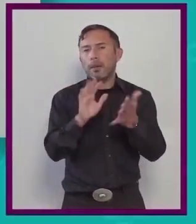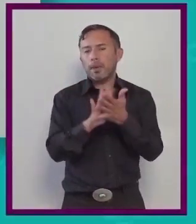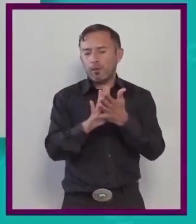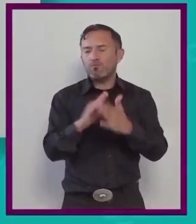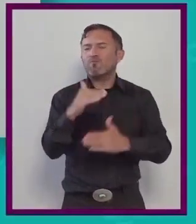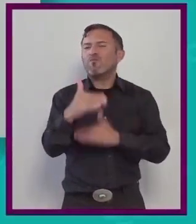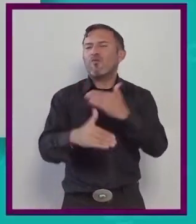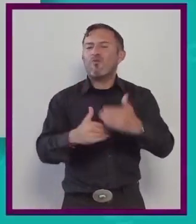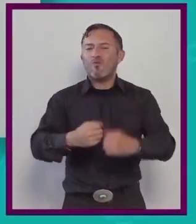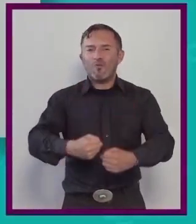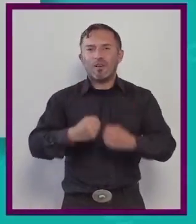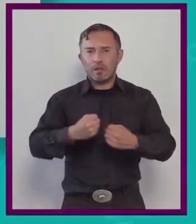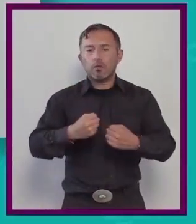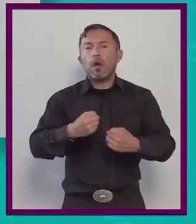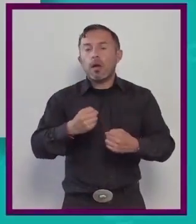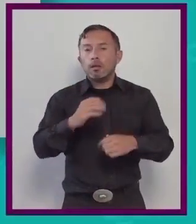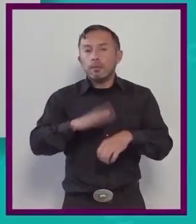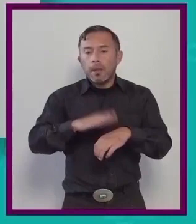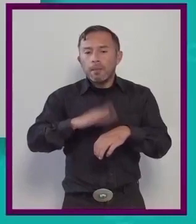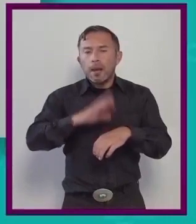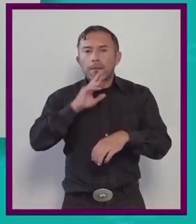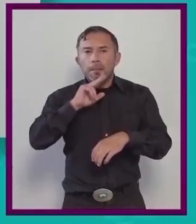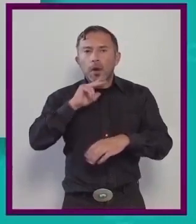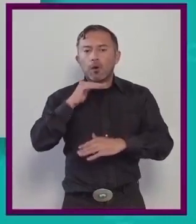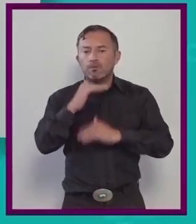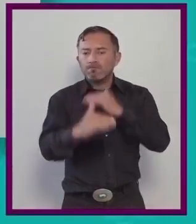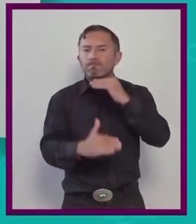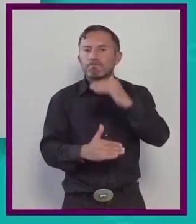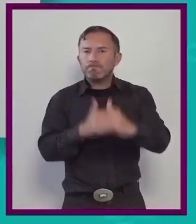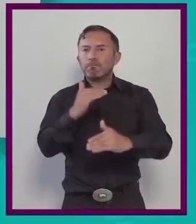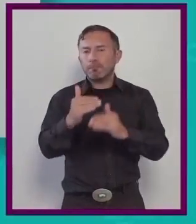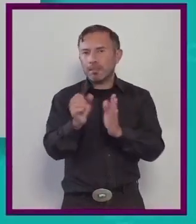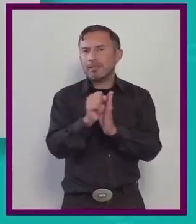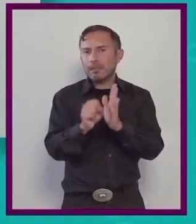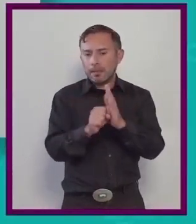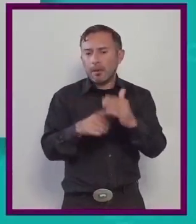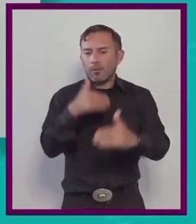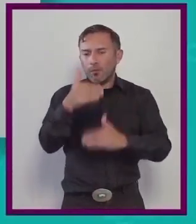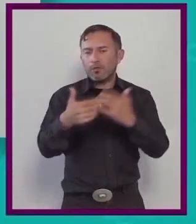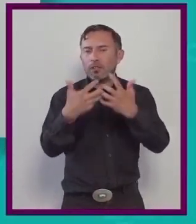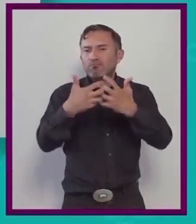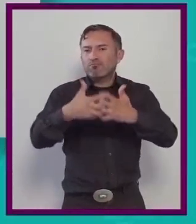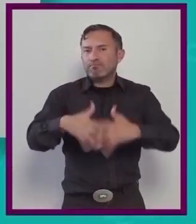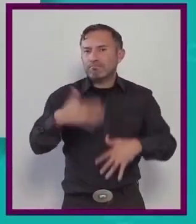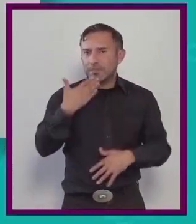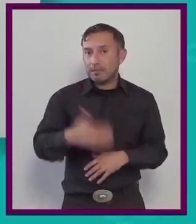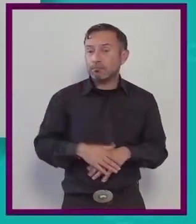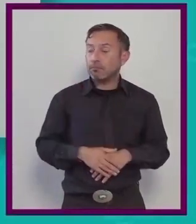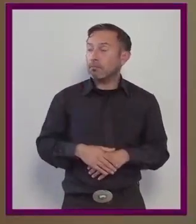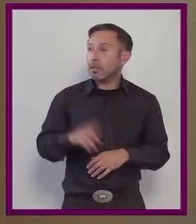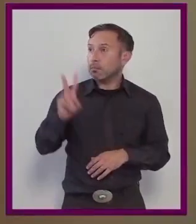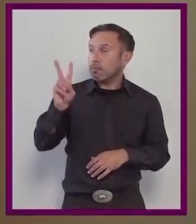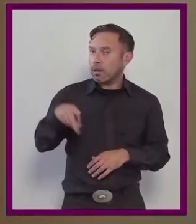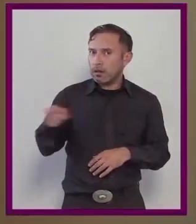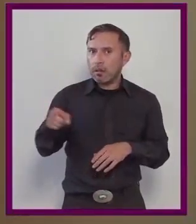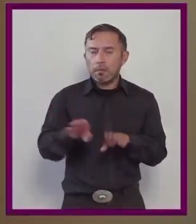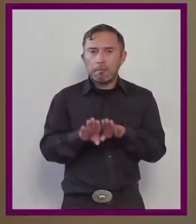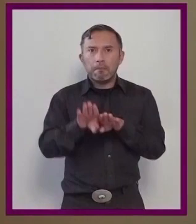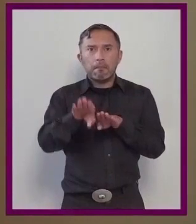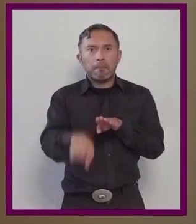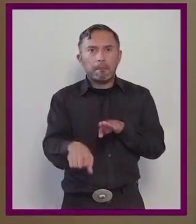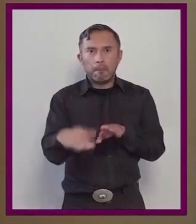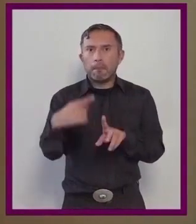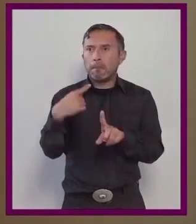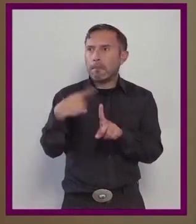el sistema penal y lo que sigue y lo que permite que siga evolucionando nuestro sistema.